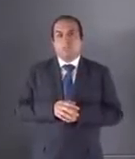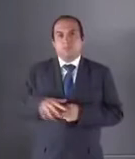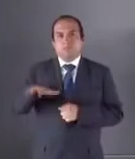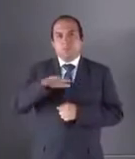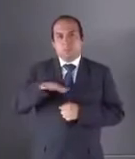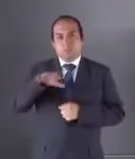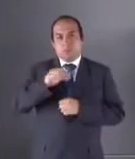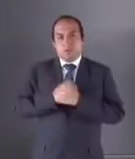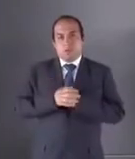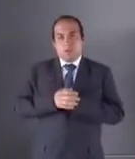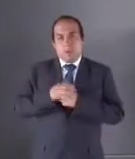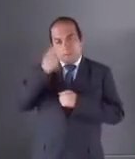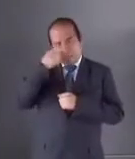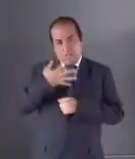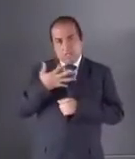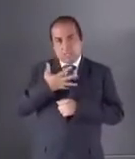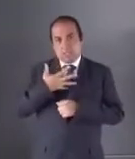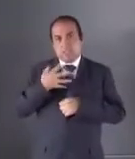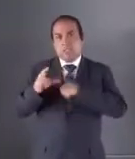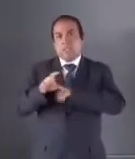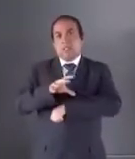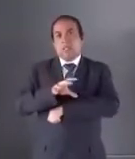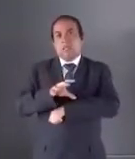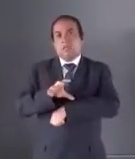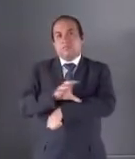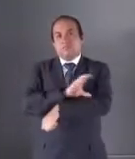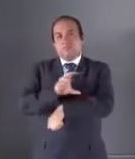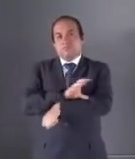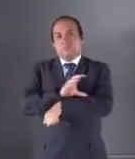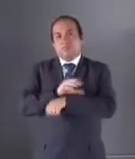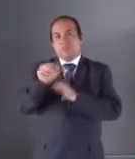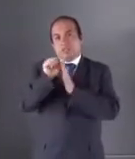Respaldo eléctrico para el sistema.